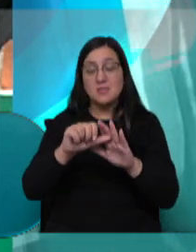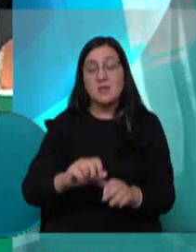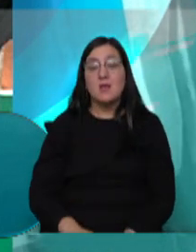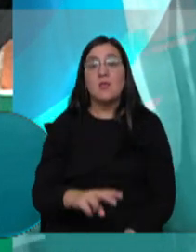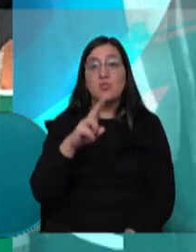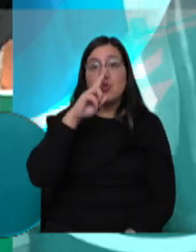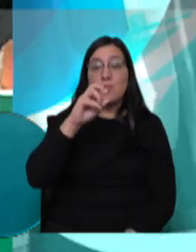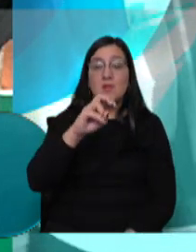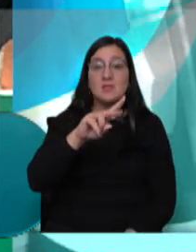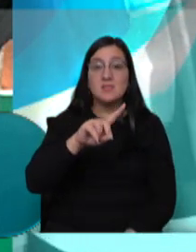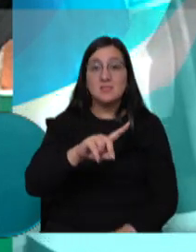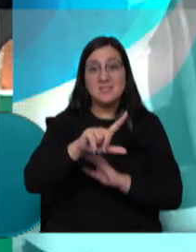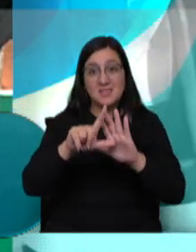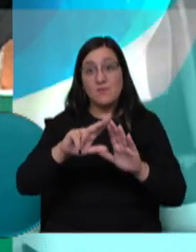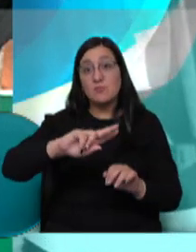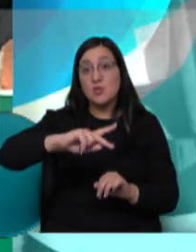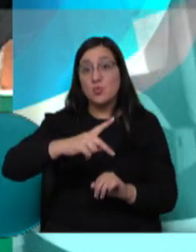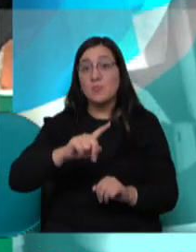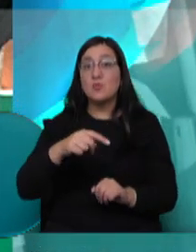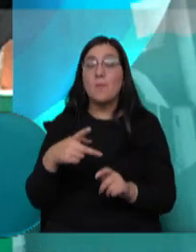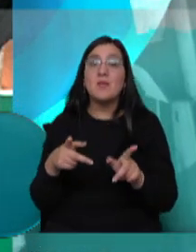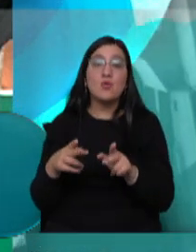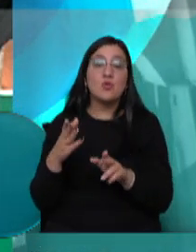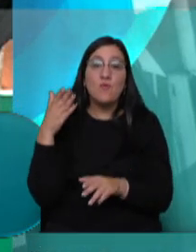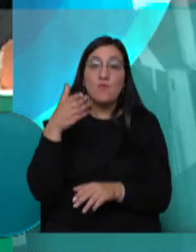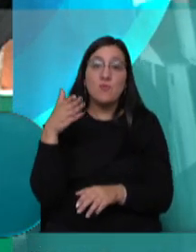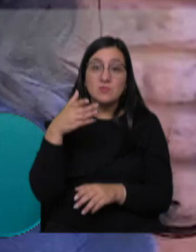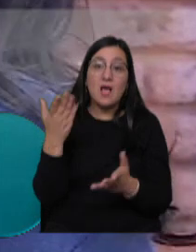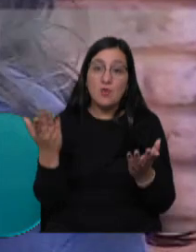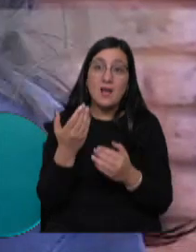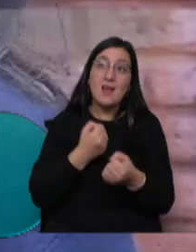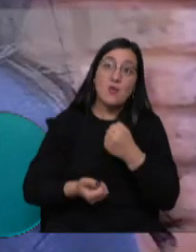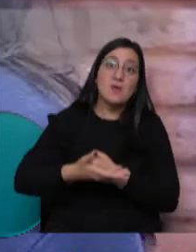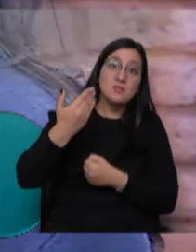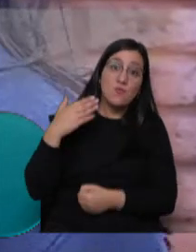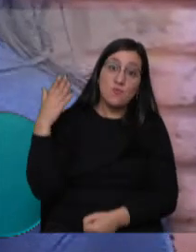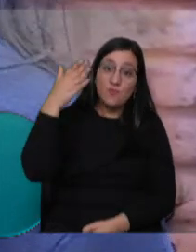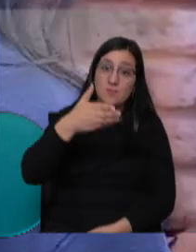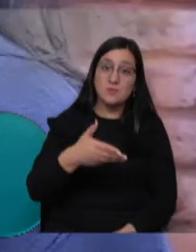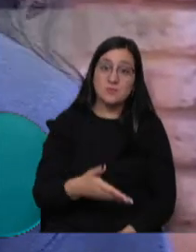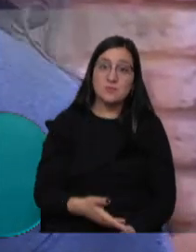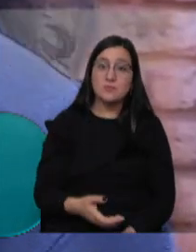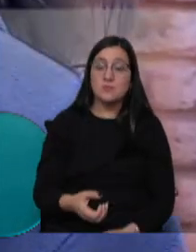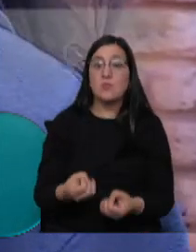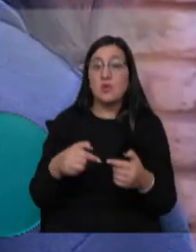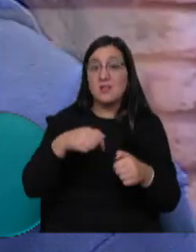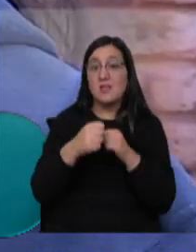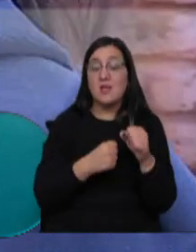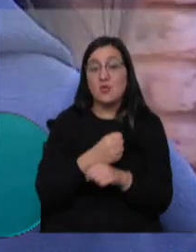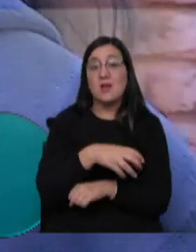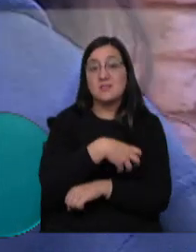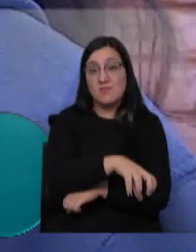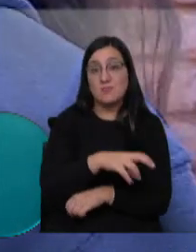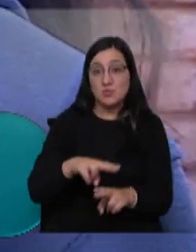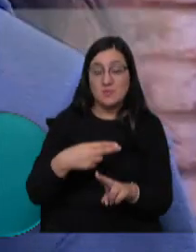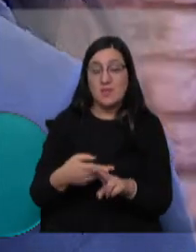segundas, llegamos a la final. Después tuvimos un periodo que no fuimos y ahora el año pasado fuimos. Y bueno, y este año clasificamos, o sea, el año